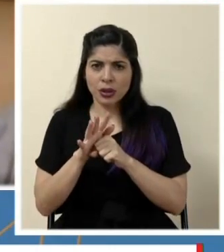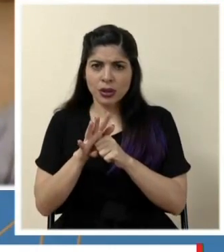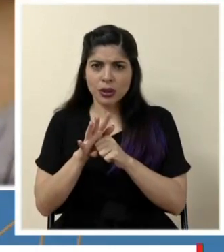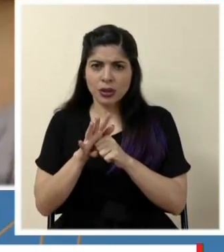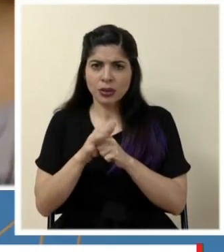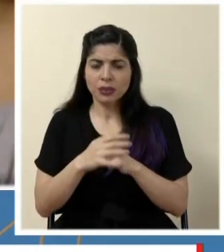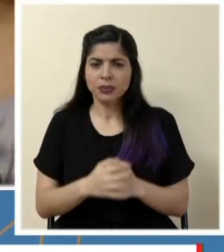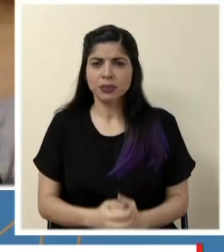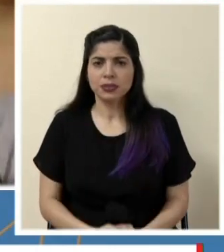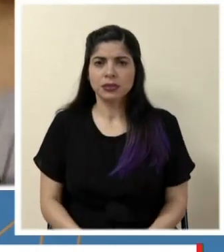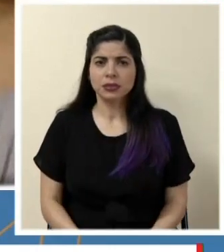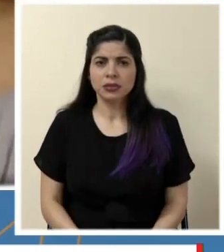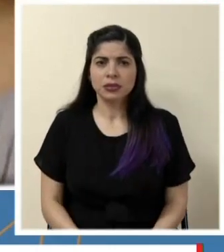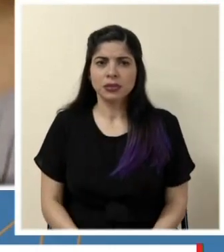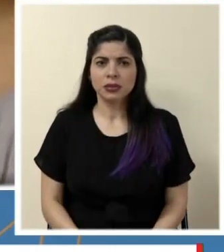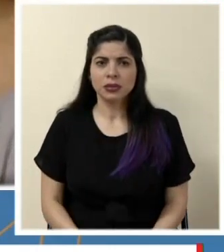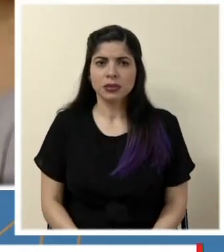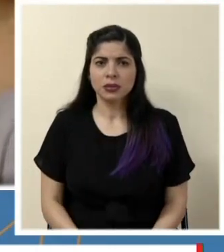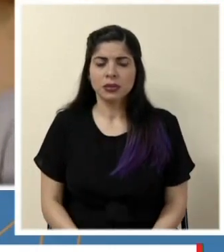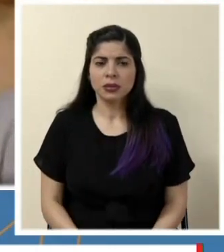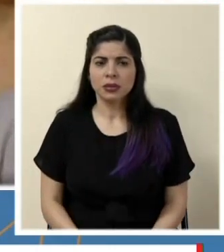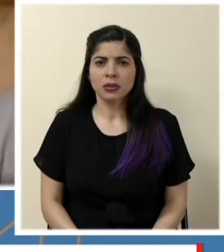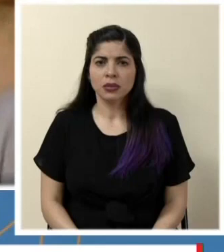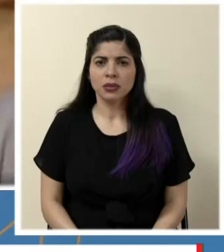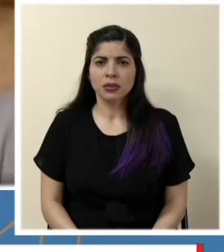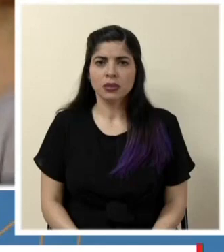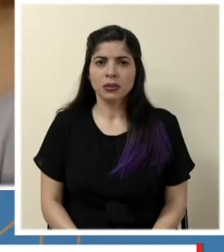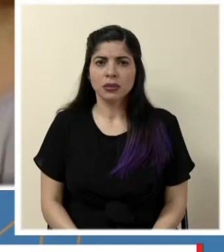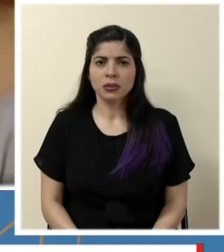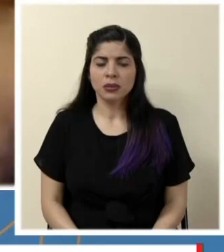industriales. Quería escuchar para ver qué le preguntaban.